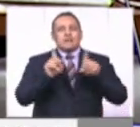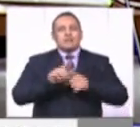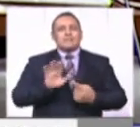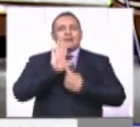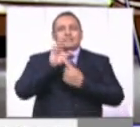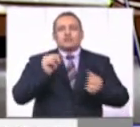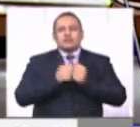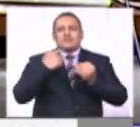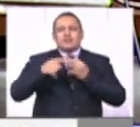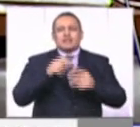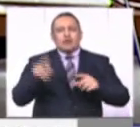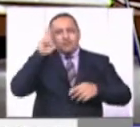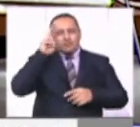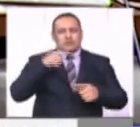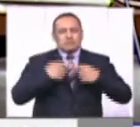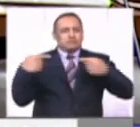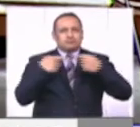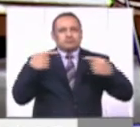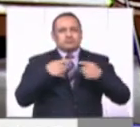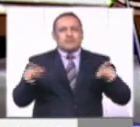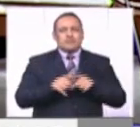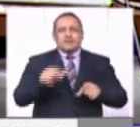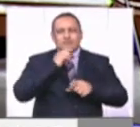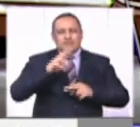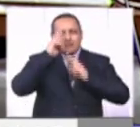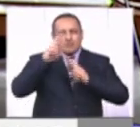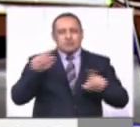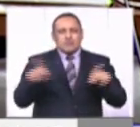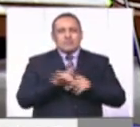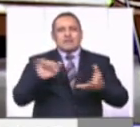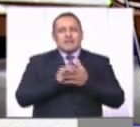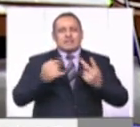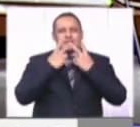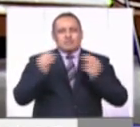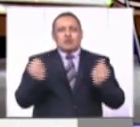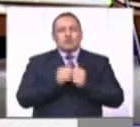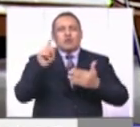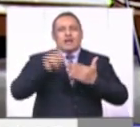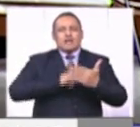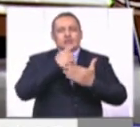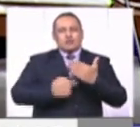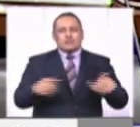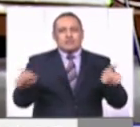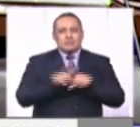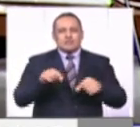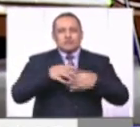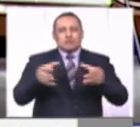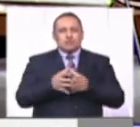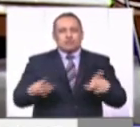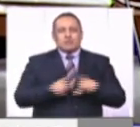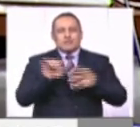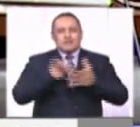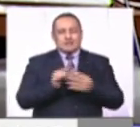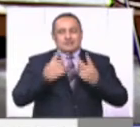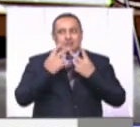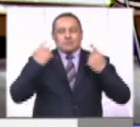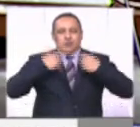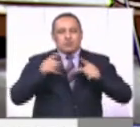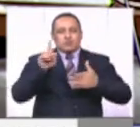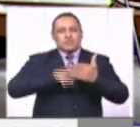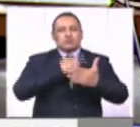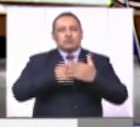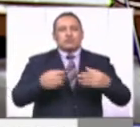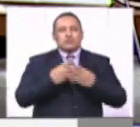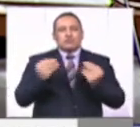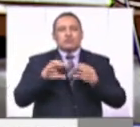presentando cuestiones de confianza desafiante y respetuoso buscando provocar permanentemente la censura de su gabinete con el propósito de llegar a una disolución del